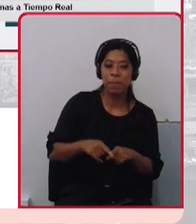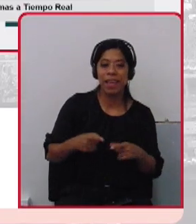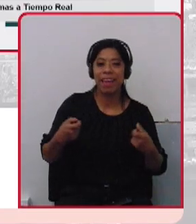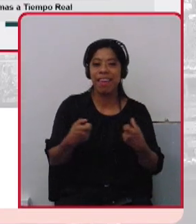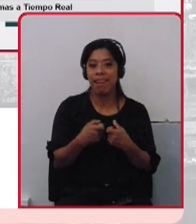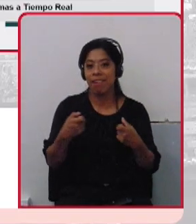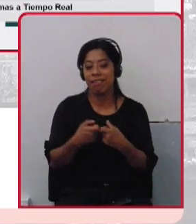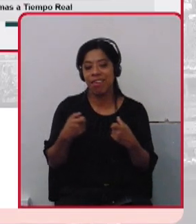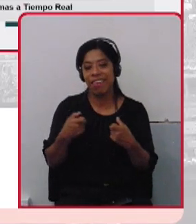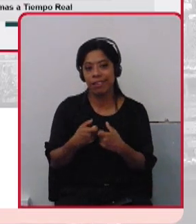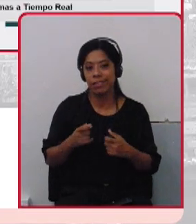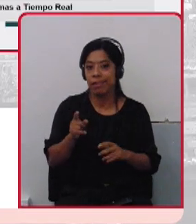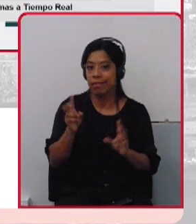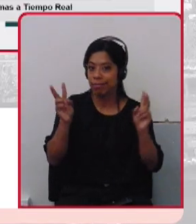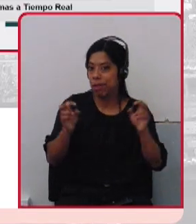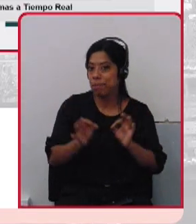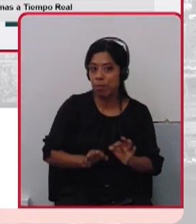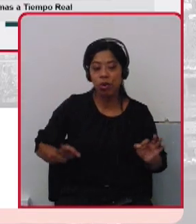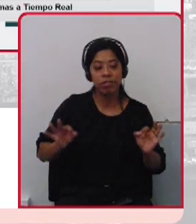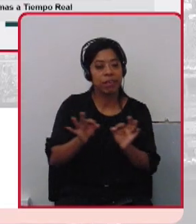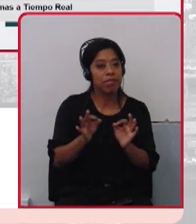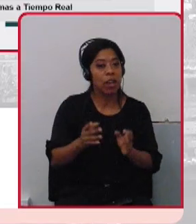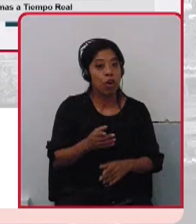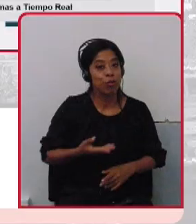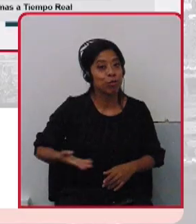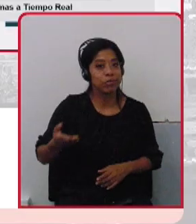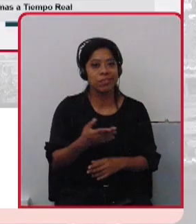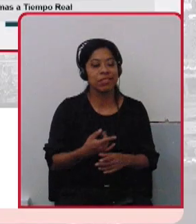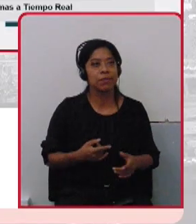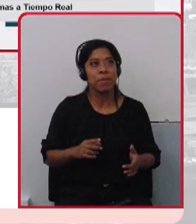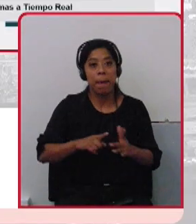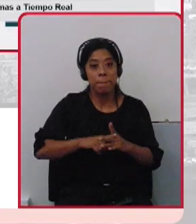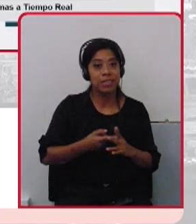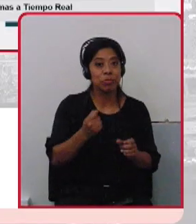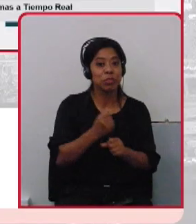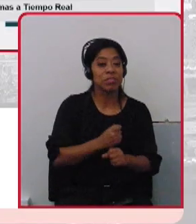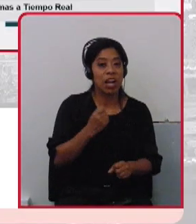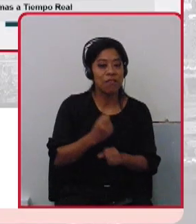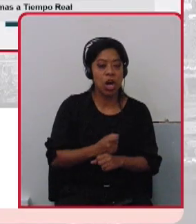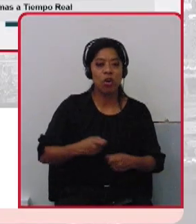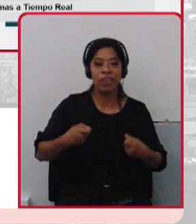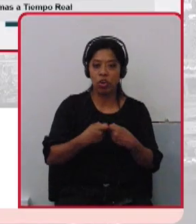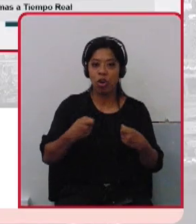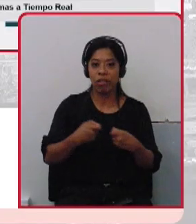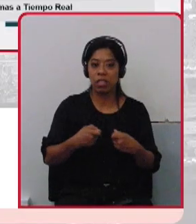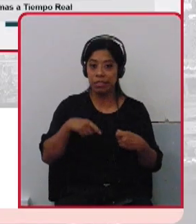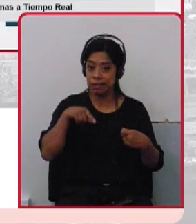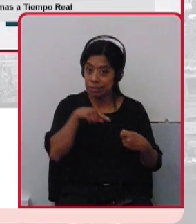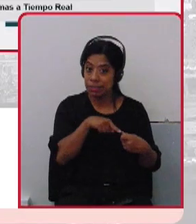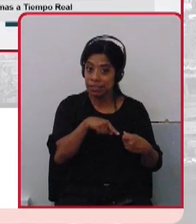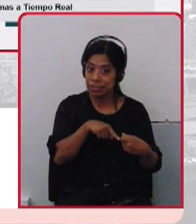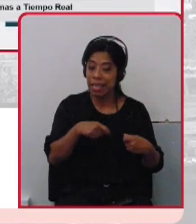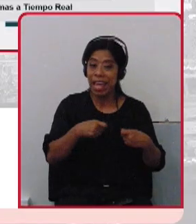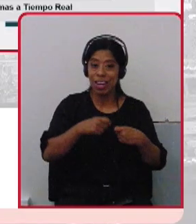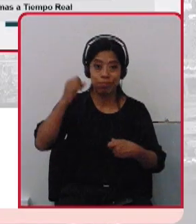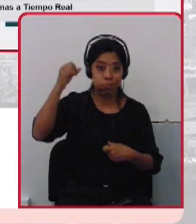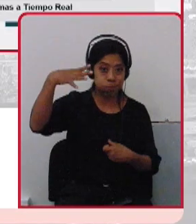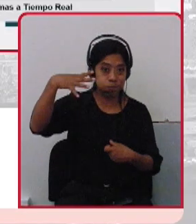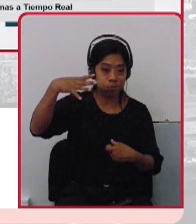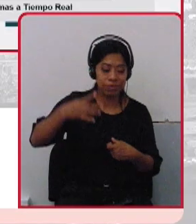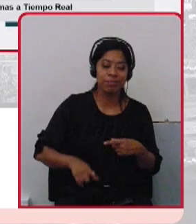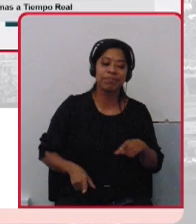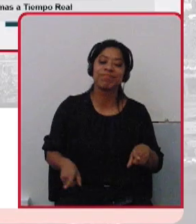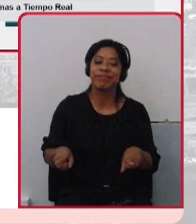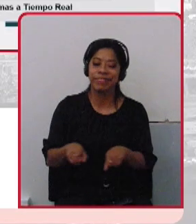eléctrica porque es un tema importante de poder, cuando iniciamos un trabajo tenemos que cortar. Y no solamente es energía eléctrica, ahí